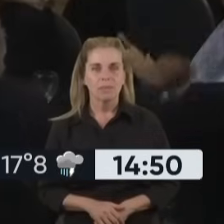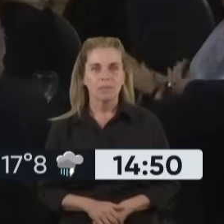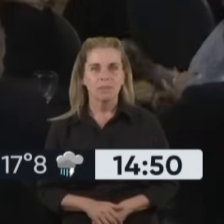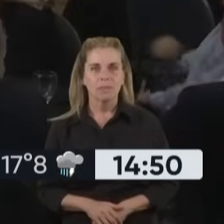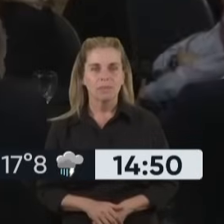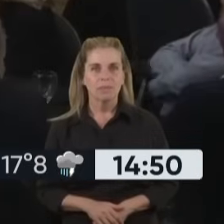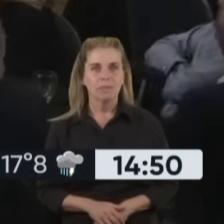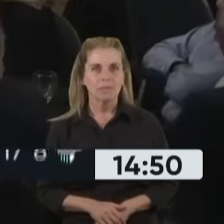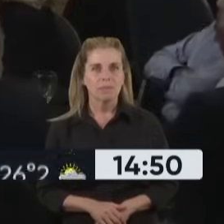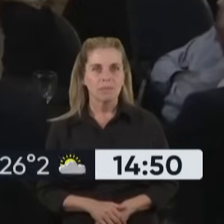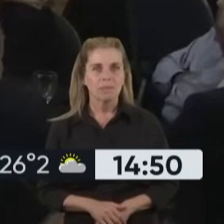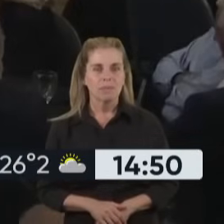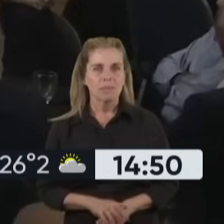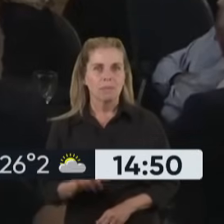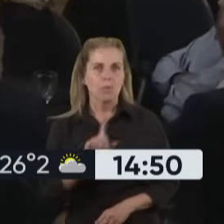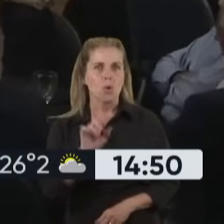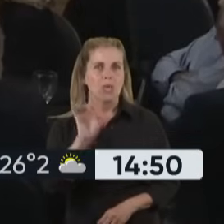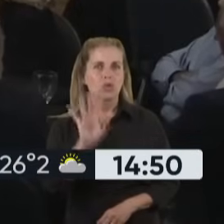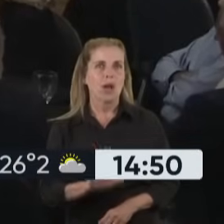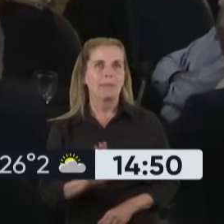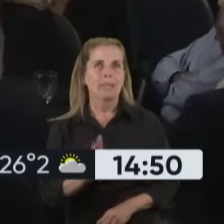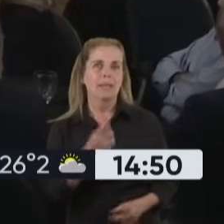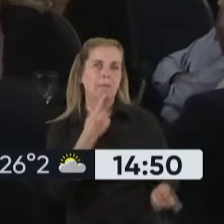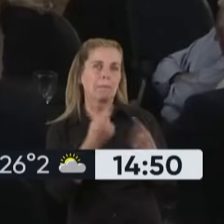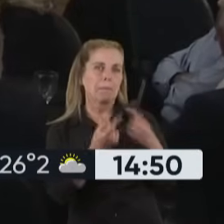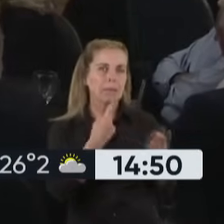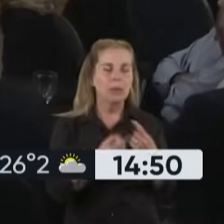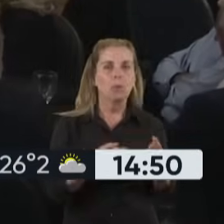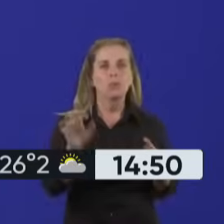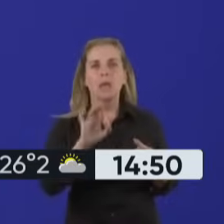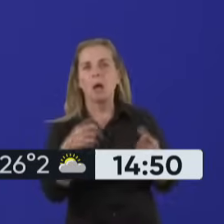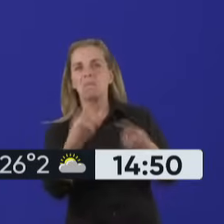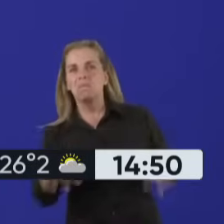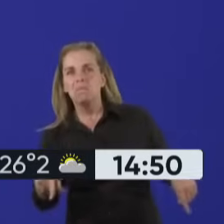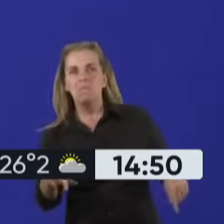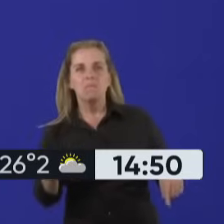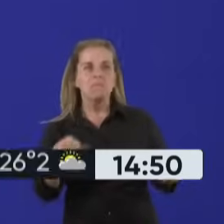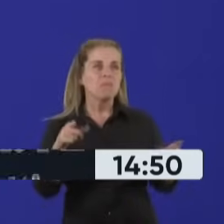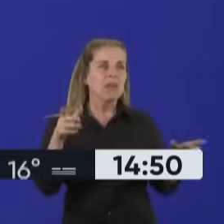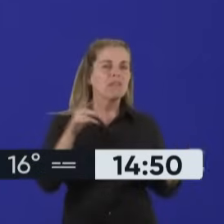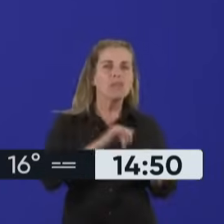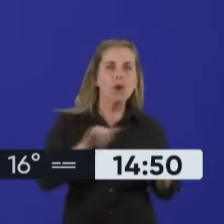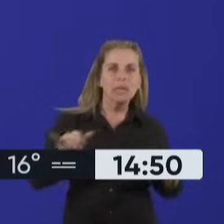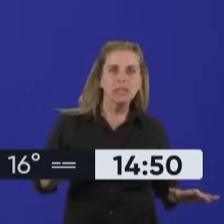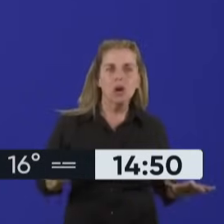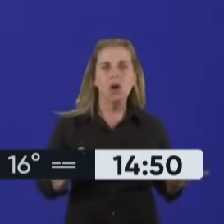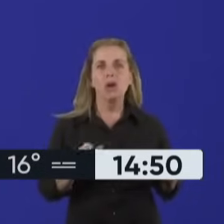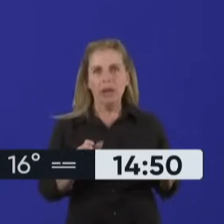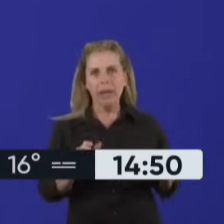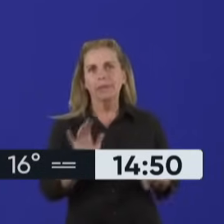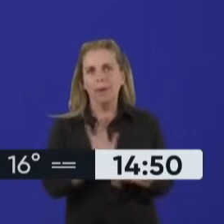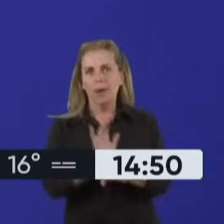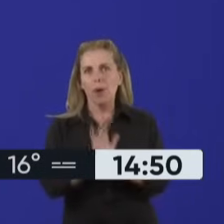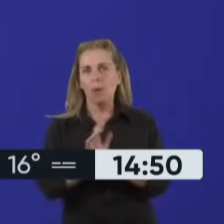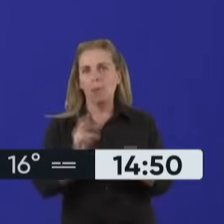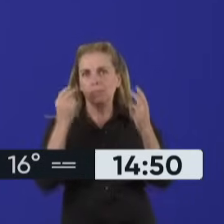Y esto no, es más allá, digamos, de una encuesta o de lo que uno pueda estar mirando. Es principio de revelación